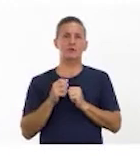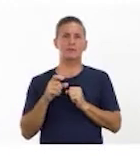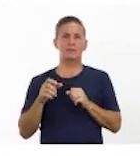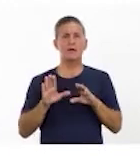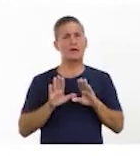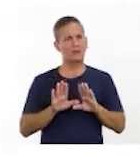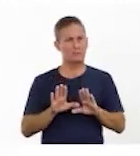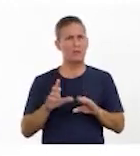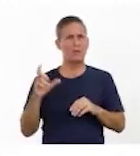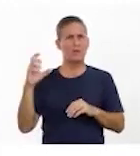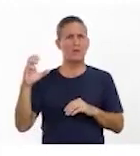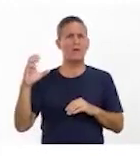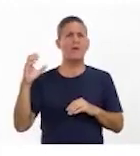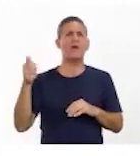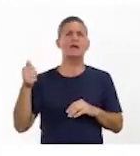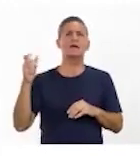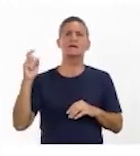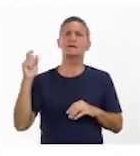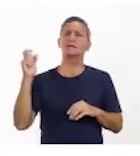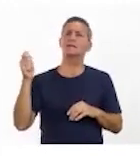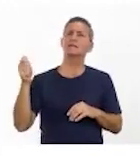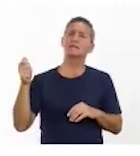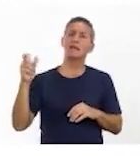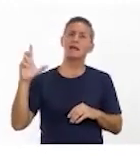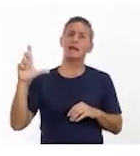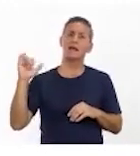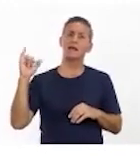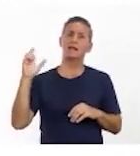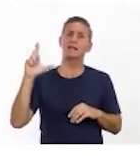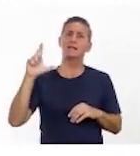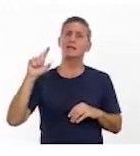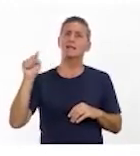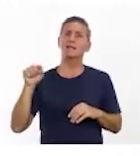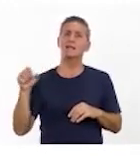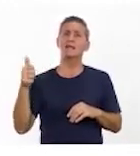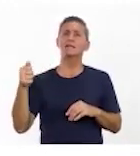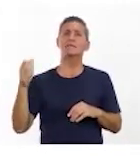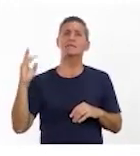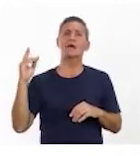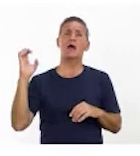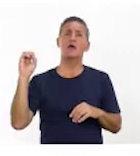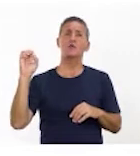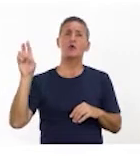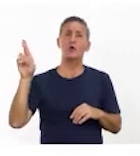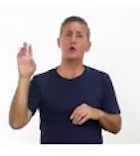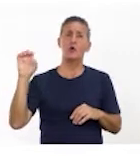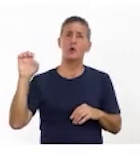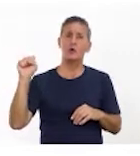aquí en los catalizadores. Recuerden que cuando se le añade un catalizador